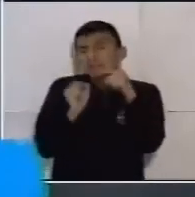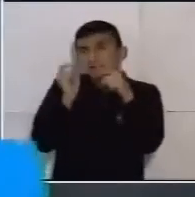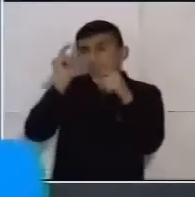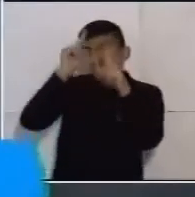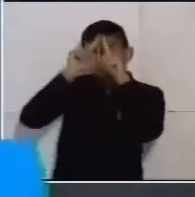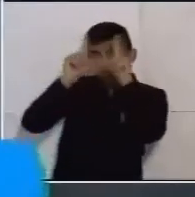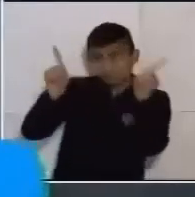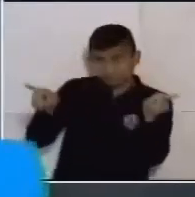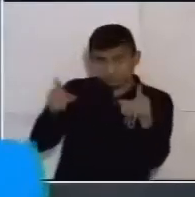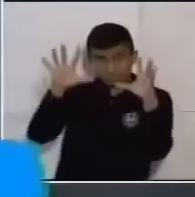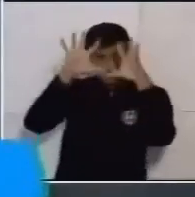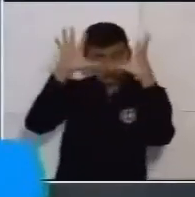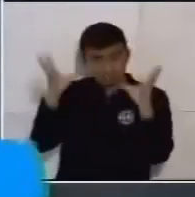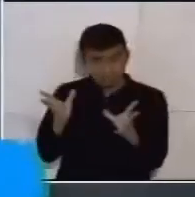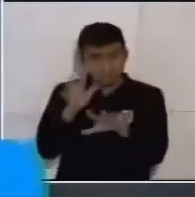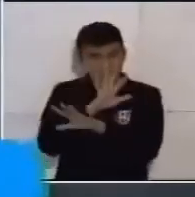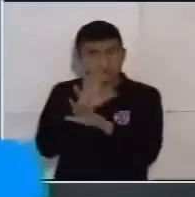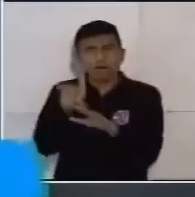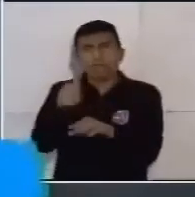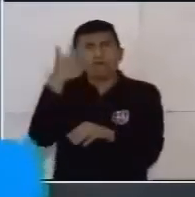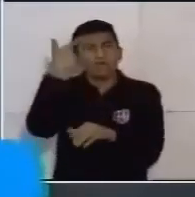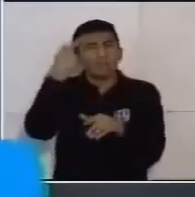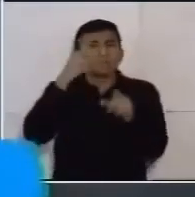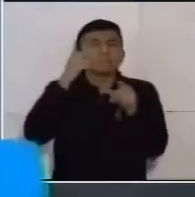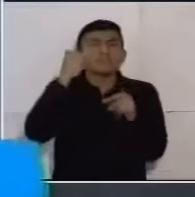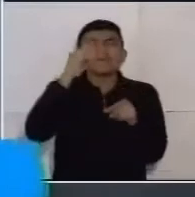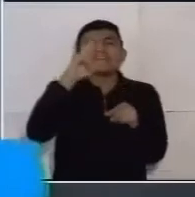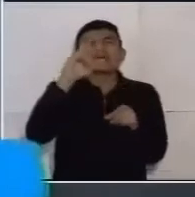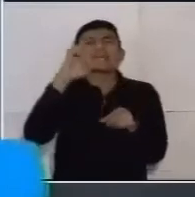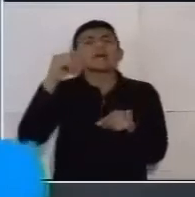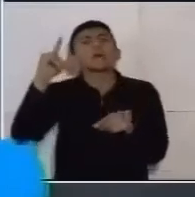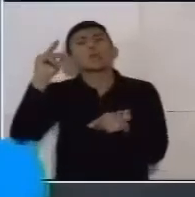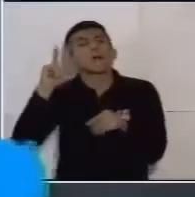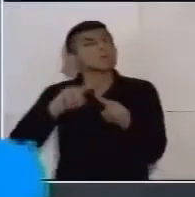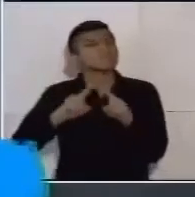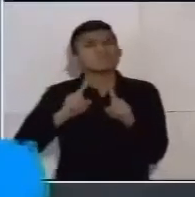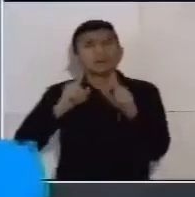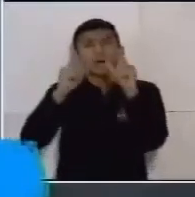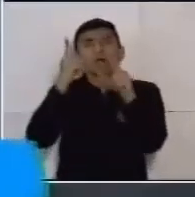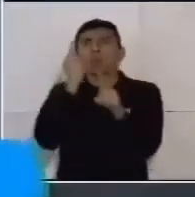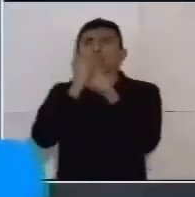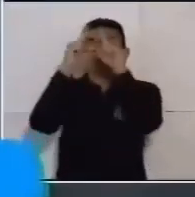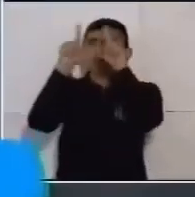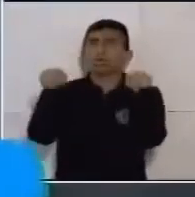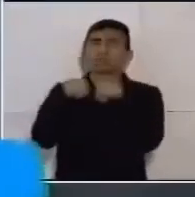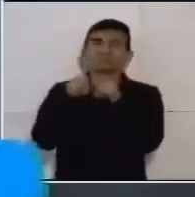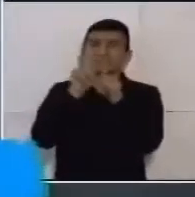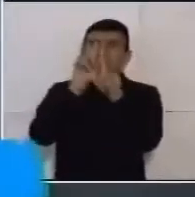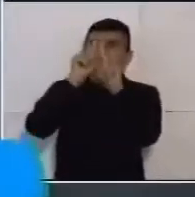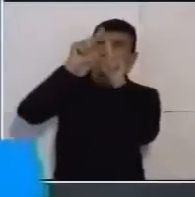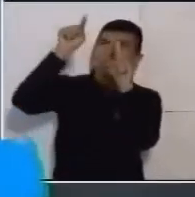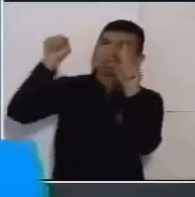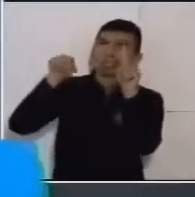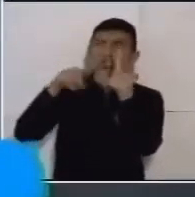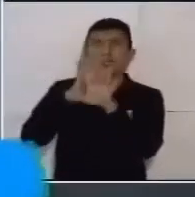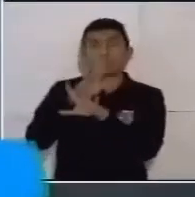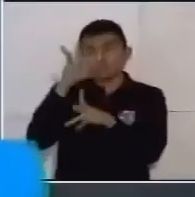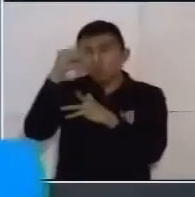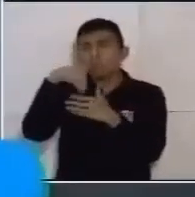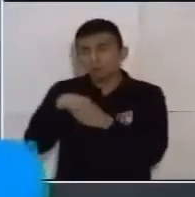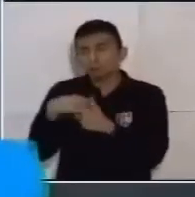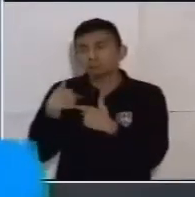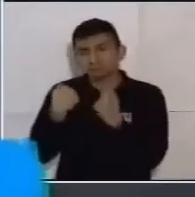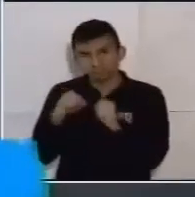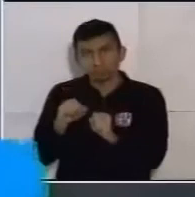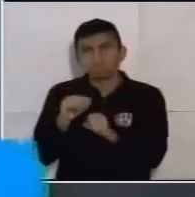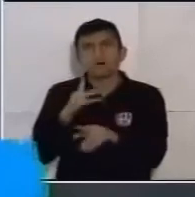figura, que no era muy común, que era irregular, podemos decir, la dividí en figuras que sí conozco, que